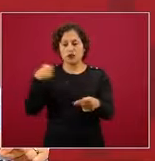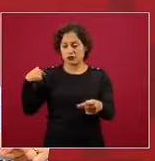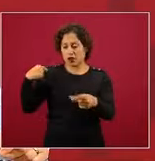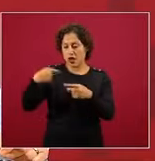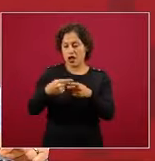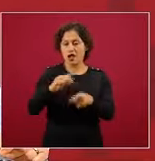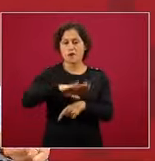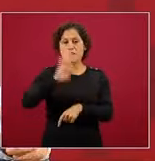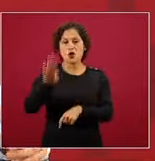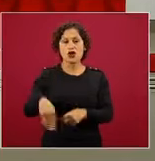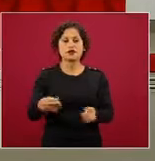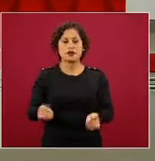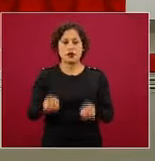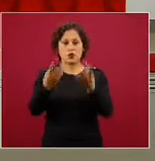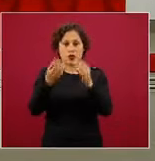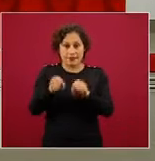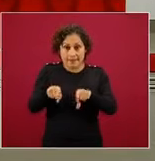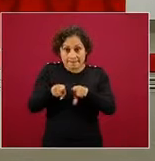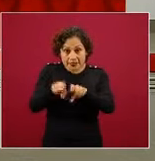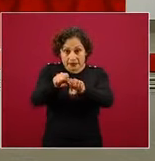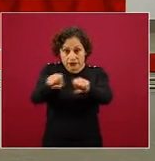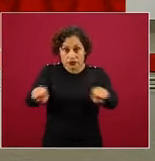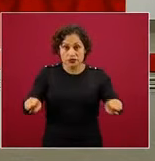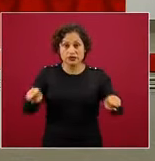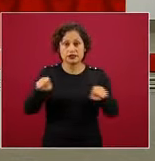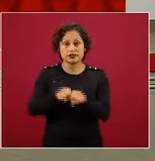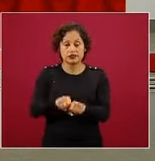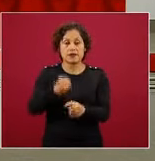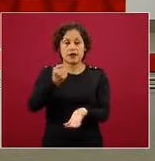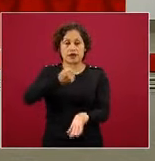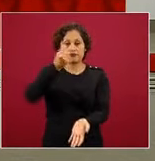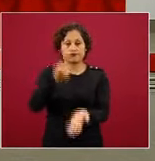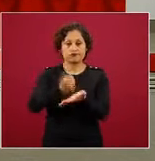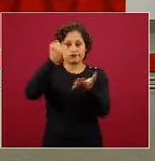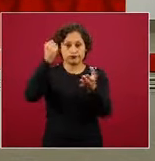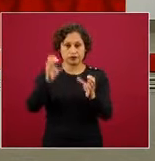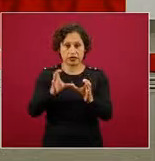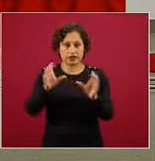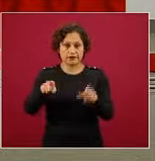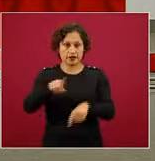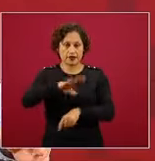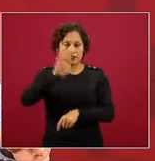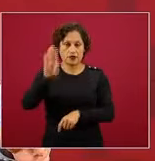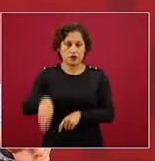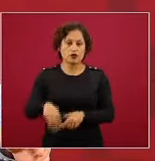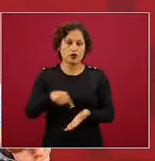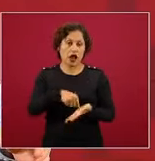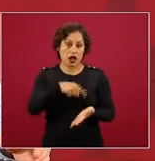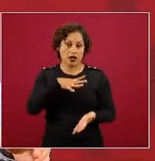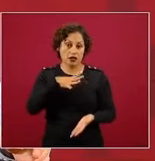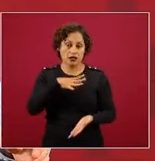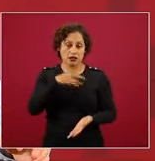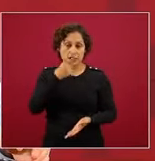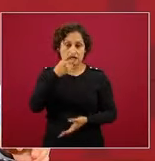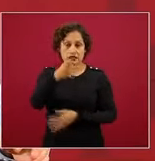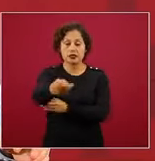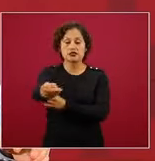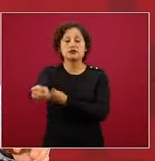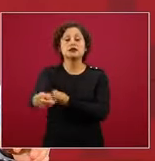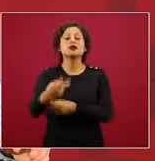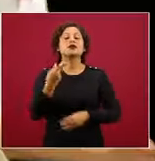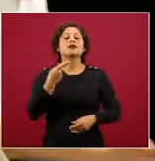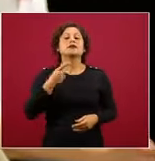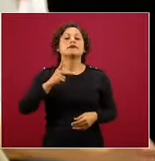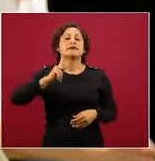este sistema específico que viene del certificado. Pero tampoco, aunque es de registro inmediato, sí se requiere